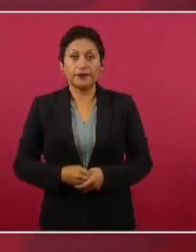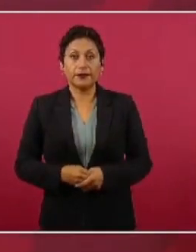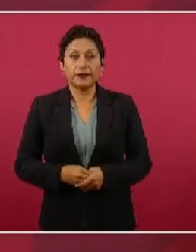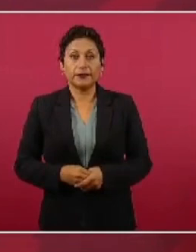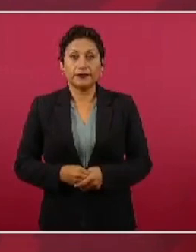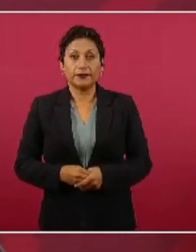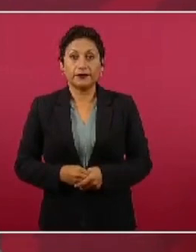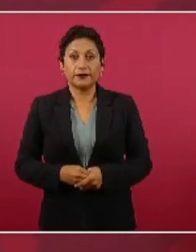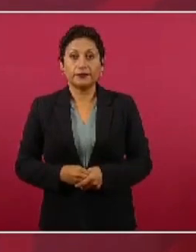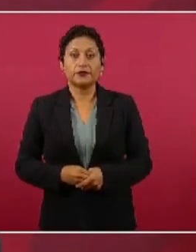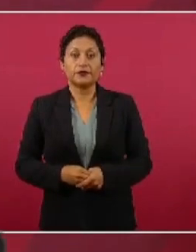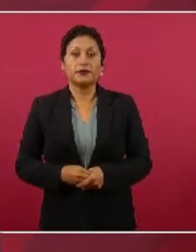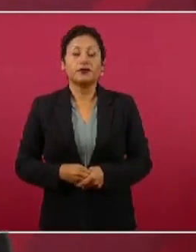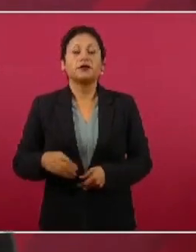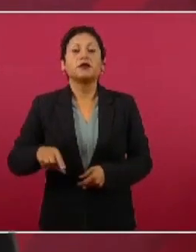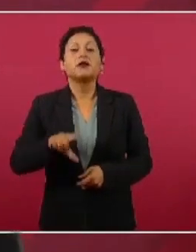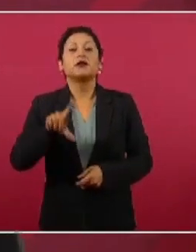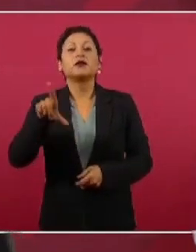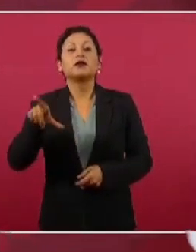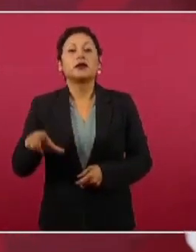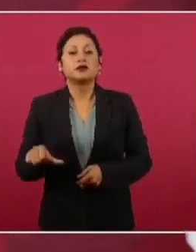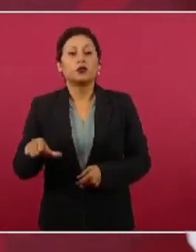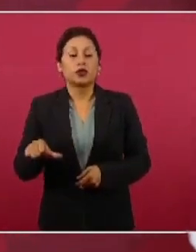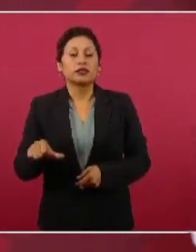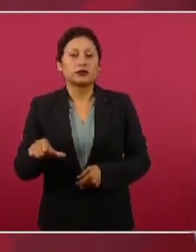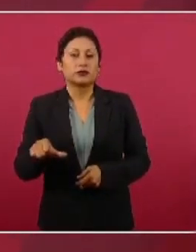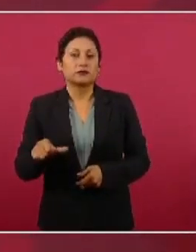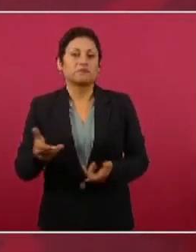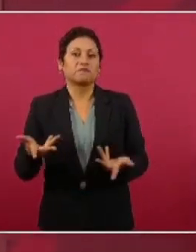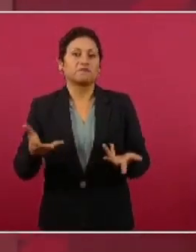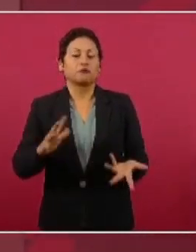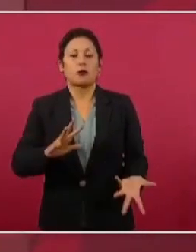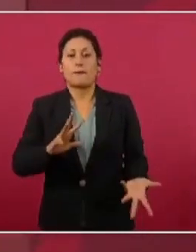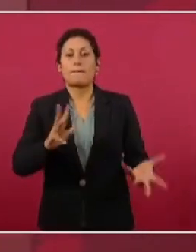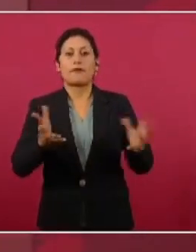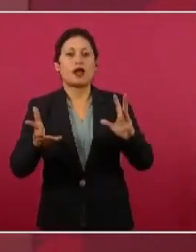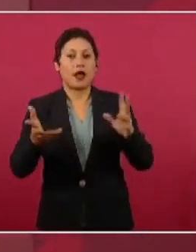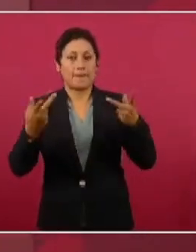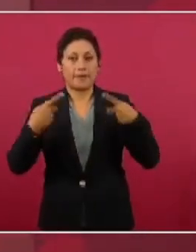y de repente viene el levantamiento de los obreros